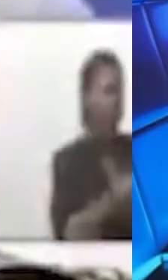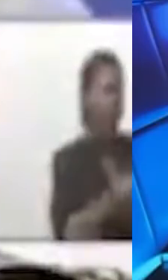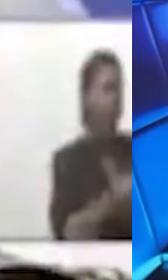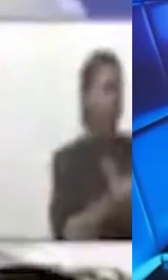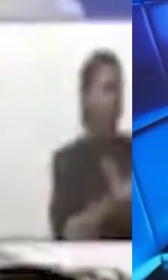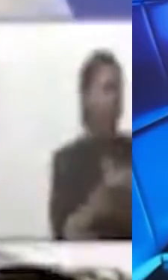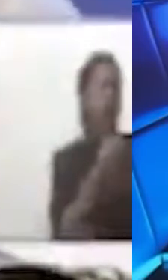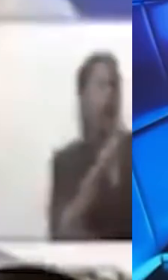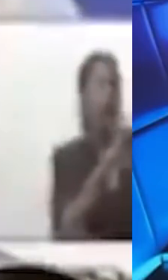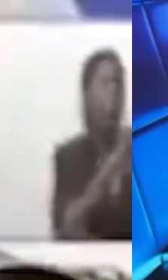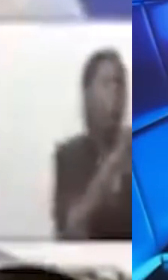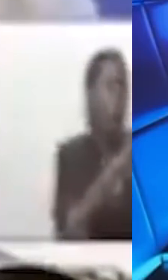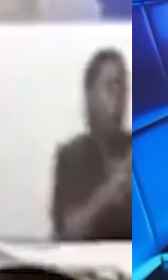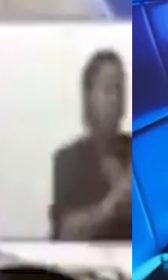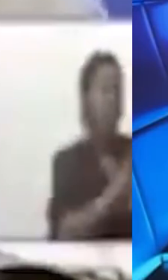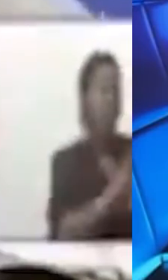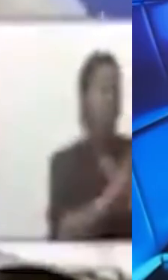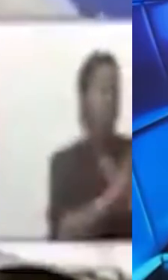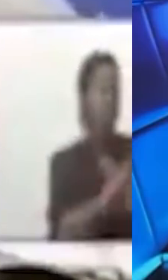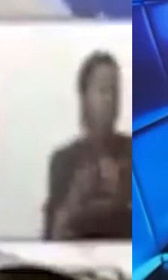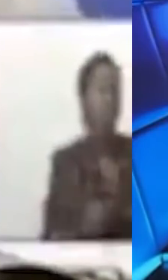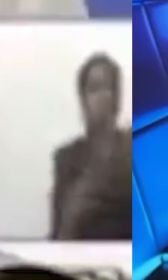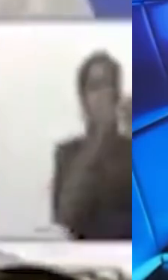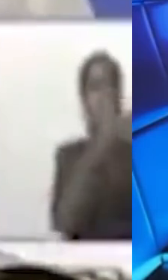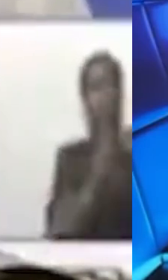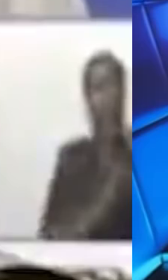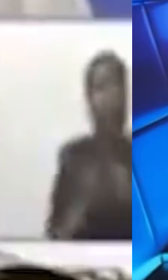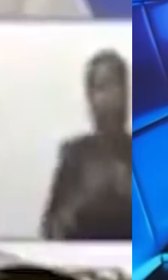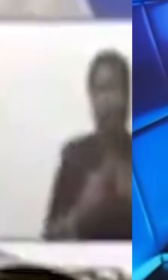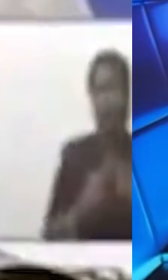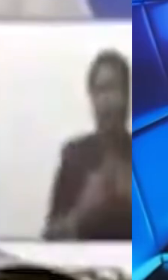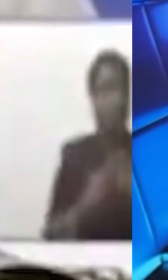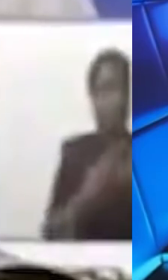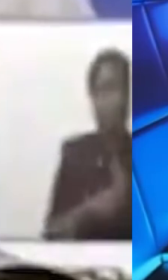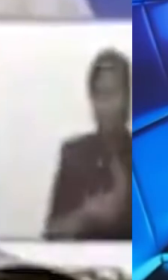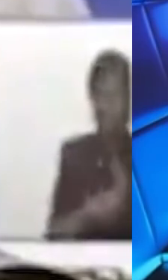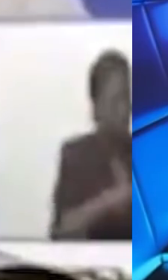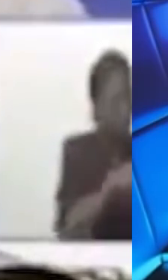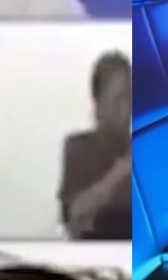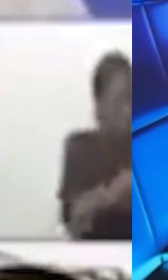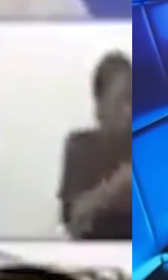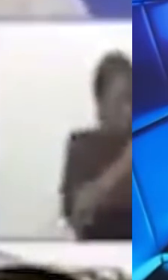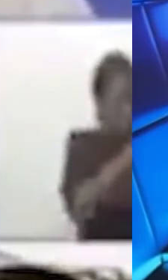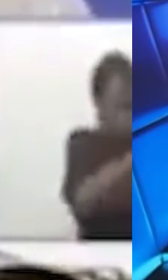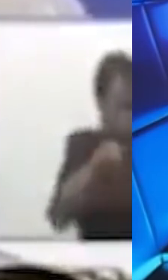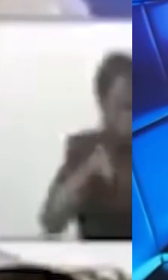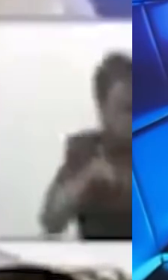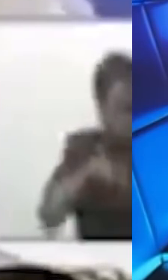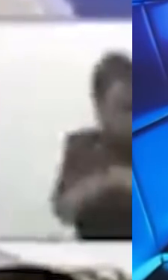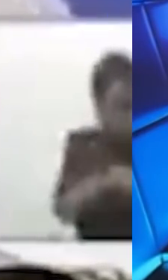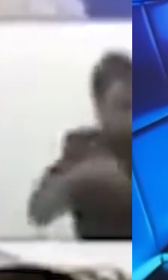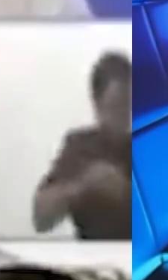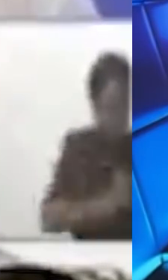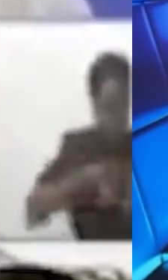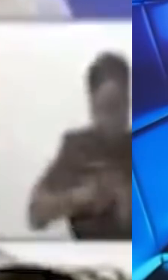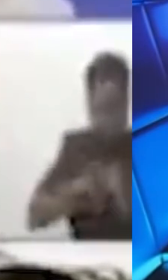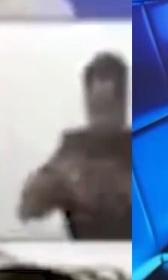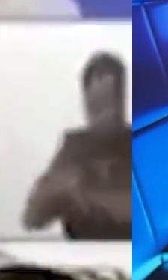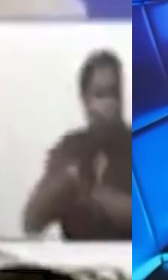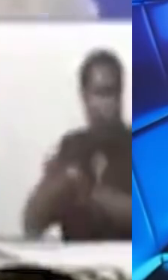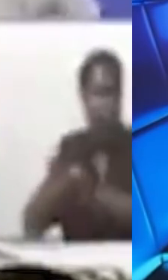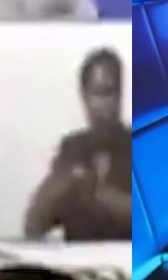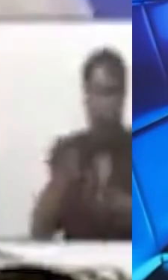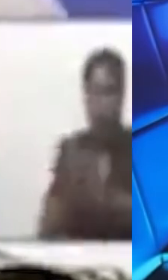un cáncer, algo terminal, un accidente que pueda haber habido, pero una morgue no está preparada para recibir en el día 60, 50, ni 50,